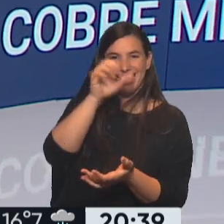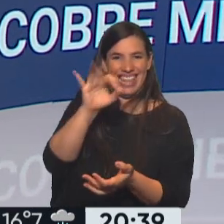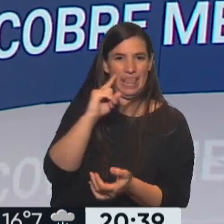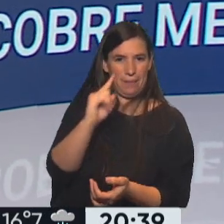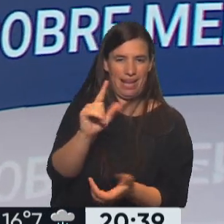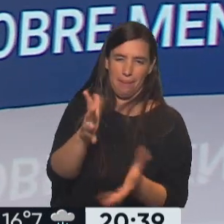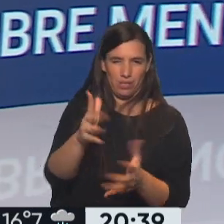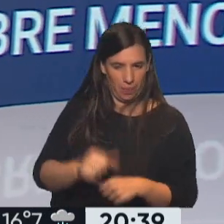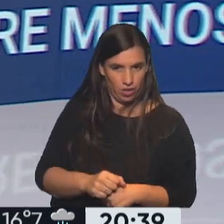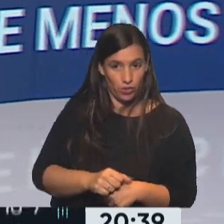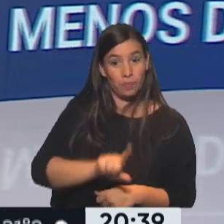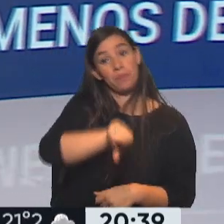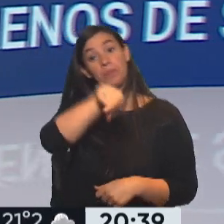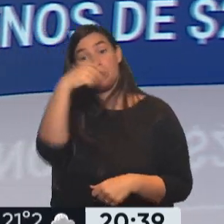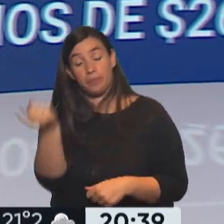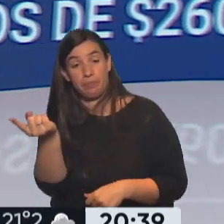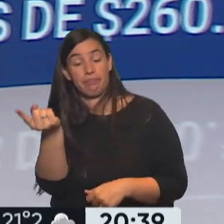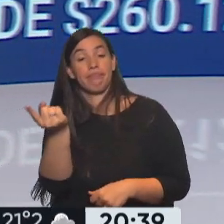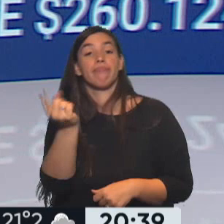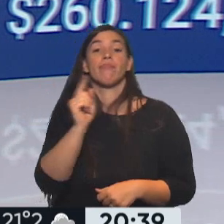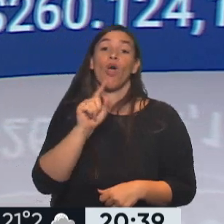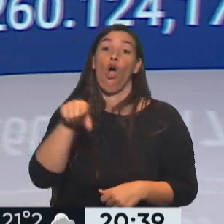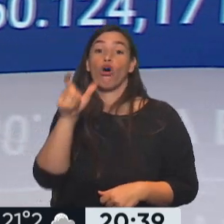2, en donde, por ejemplo, cobre